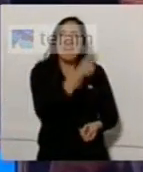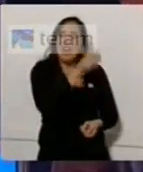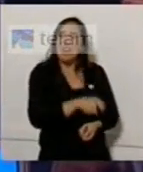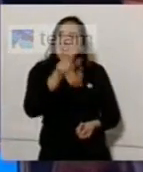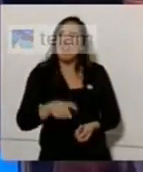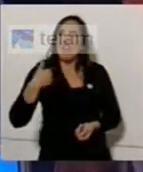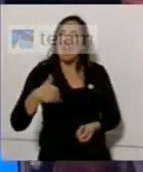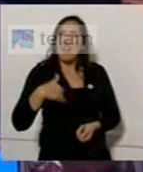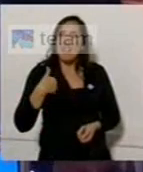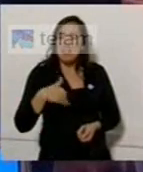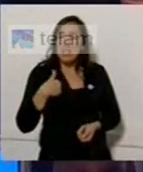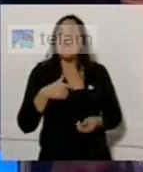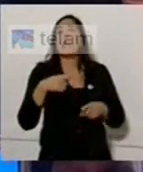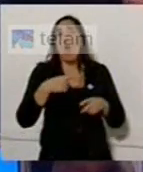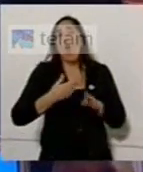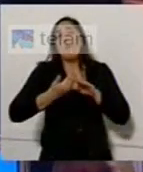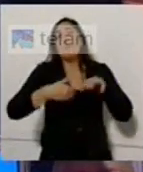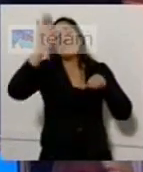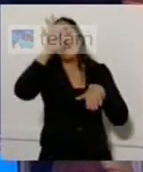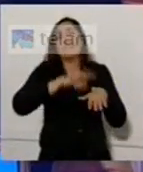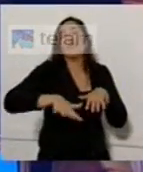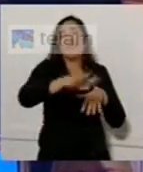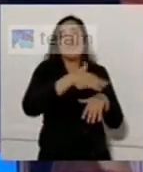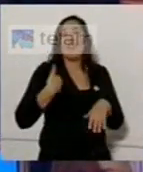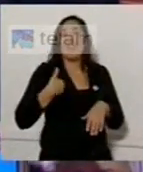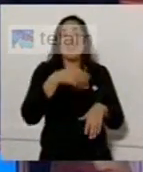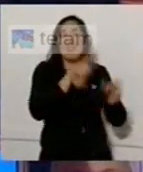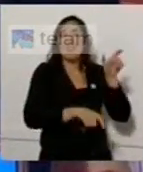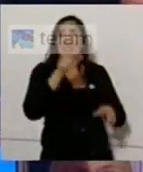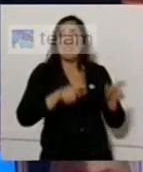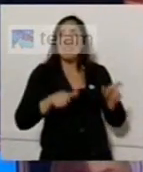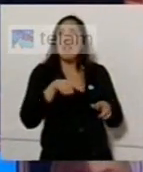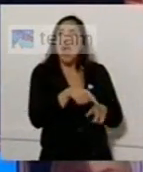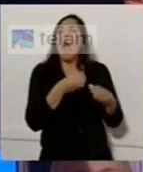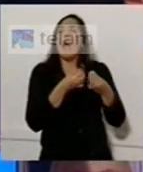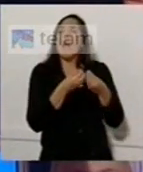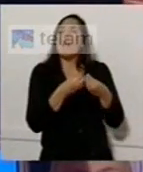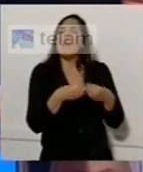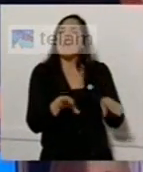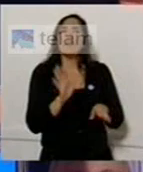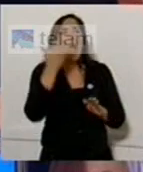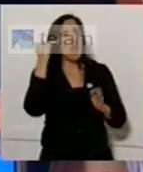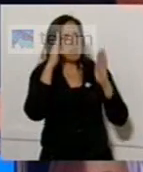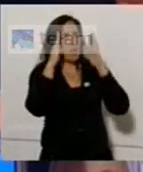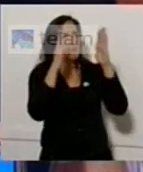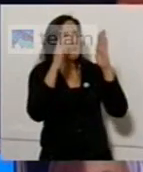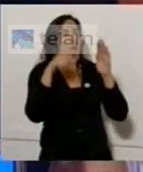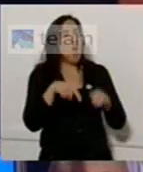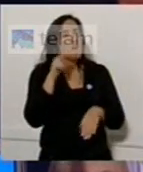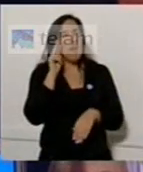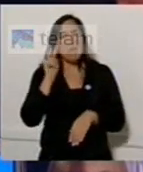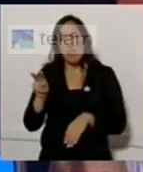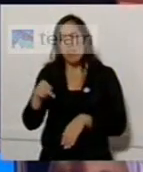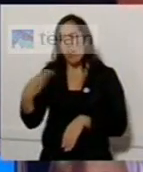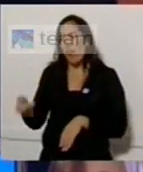una gran parte de los argentinos, ha comenzado a mirar al costado, o tal